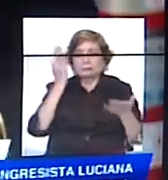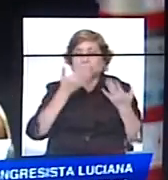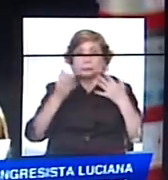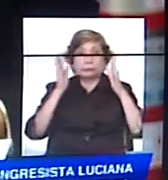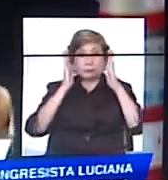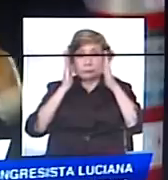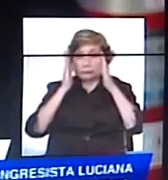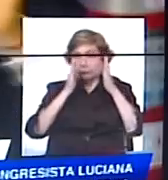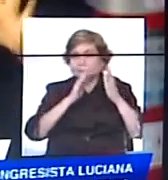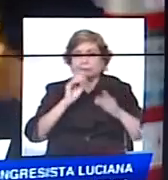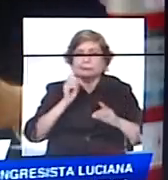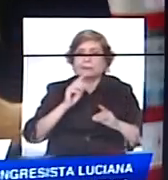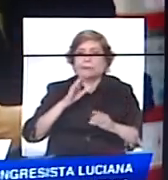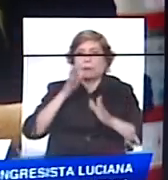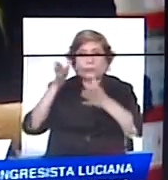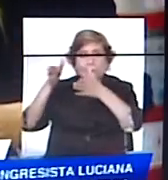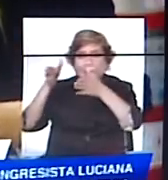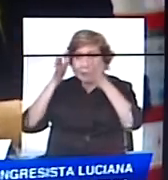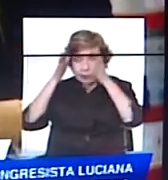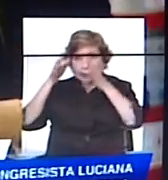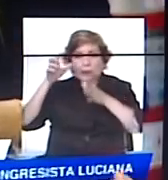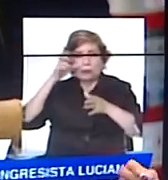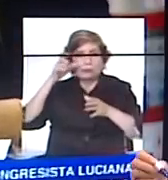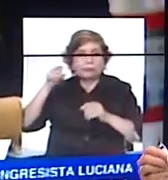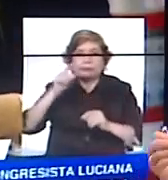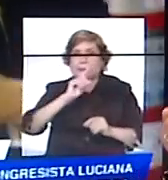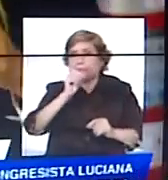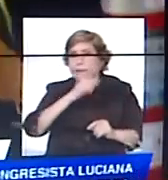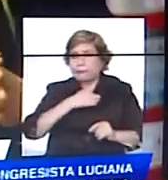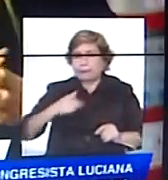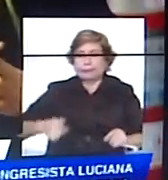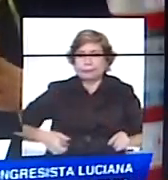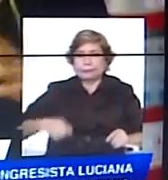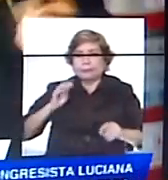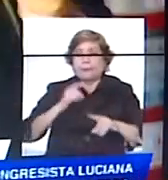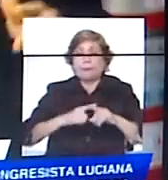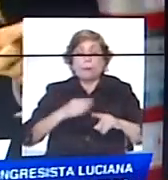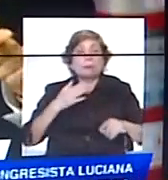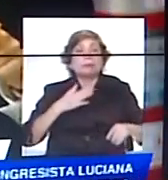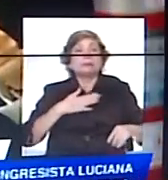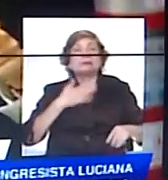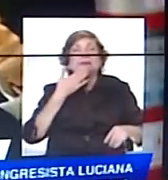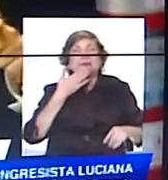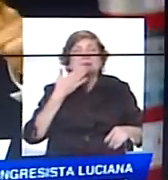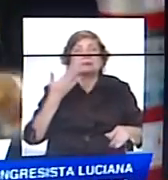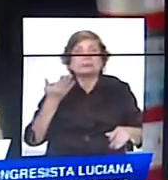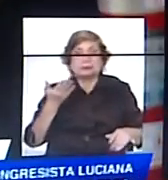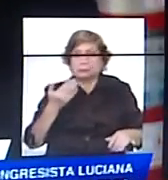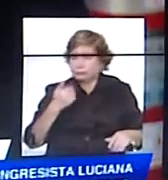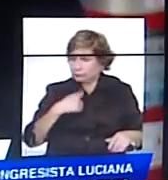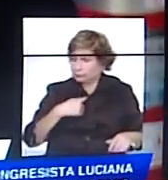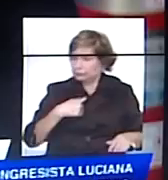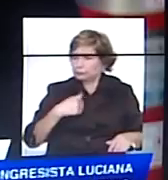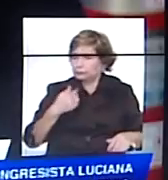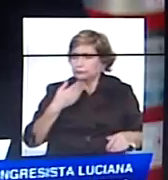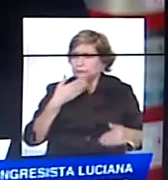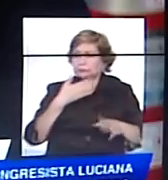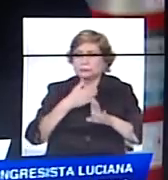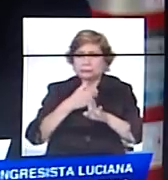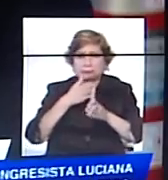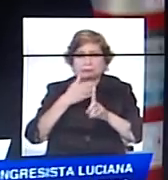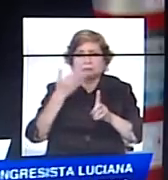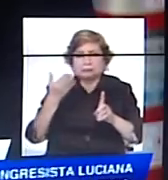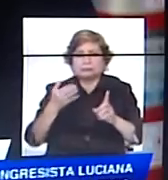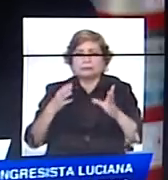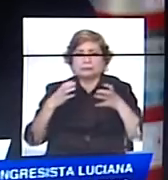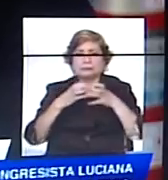ante la justicia. Ya decíamos que se estaban demorando bastante en el Congreso, un año. Vamos a escuchar el momento en que Luciana León se defendió